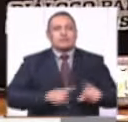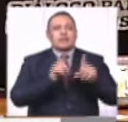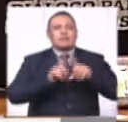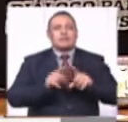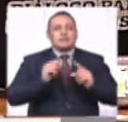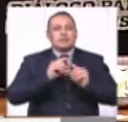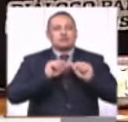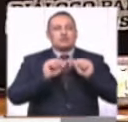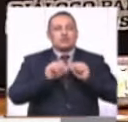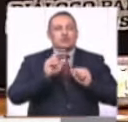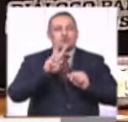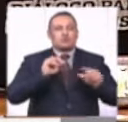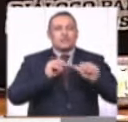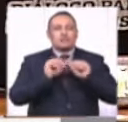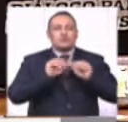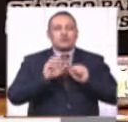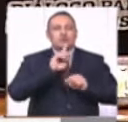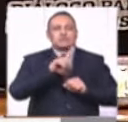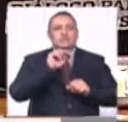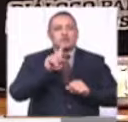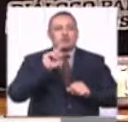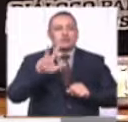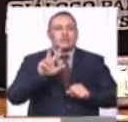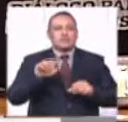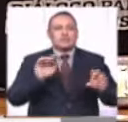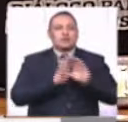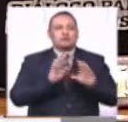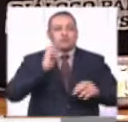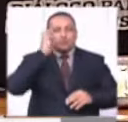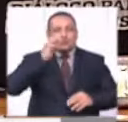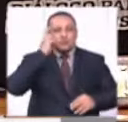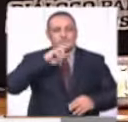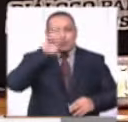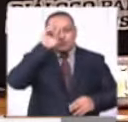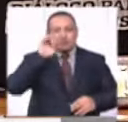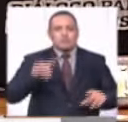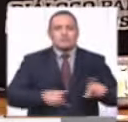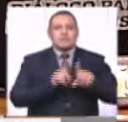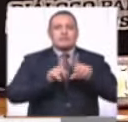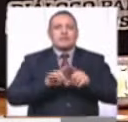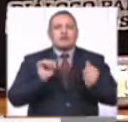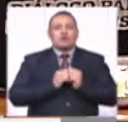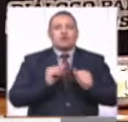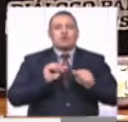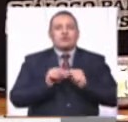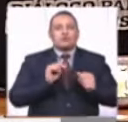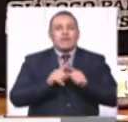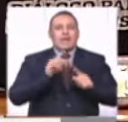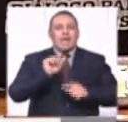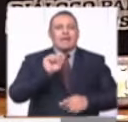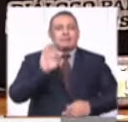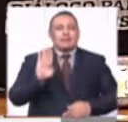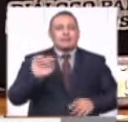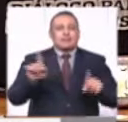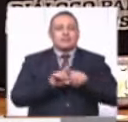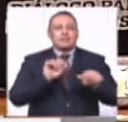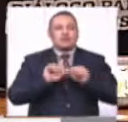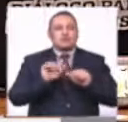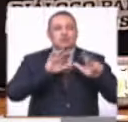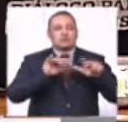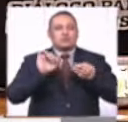al inciso 2 del artículo 113 de la Constitución Política del Perú y a los incisos A y B del